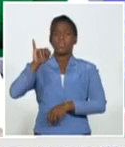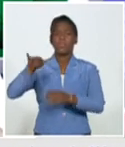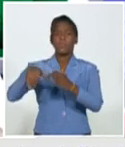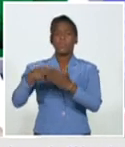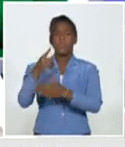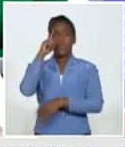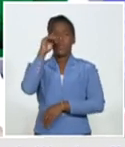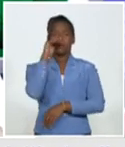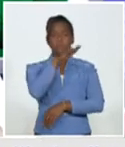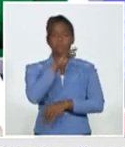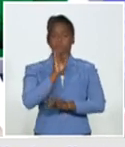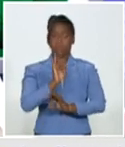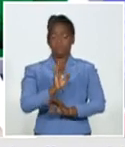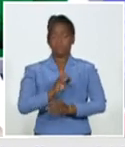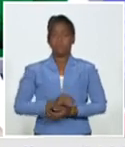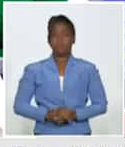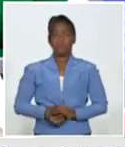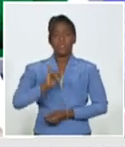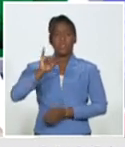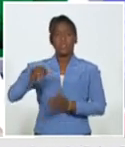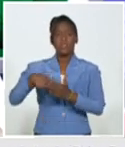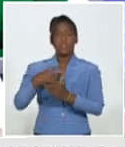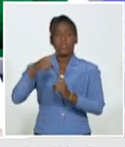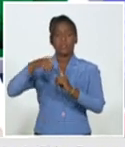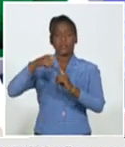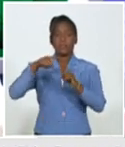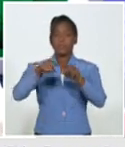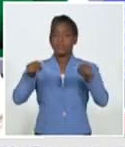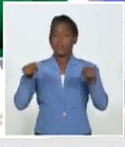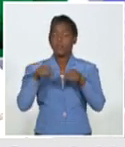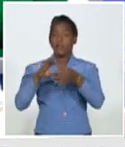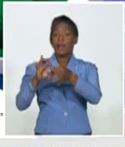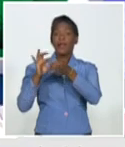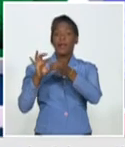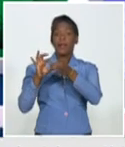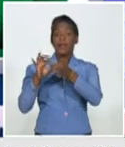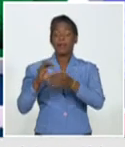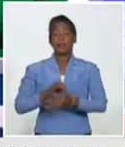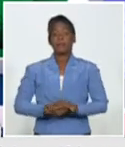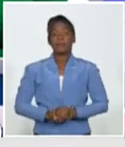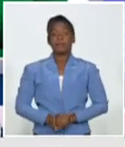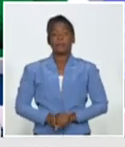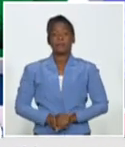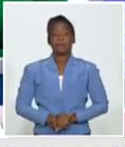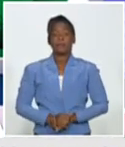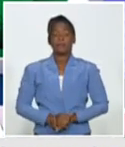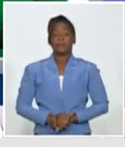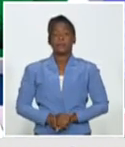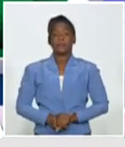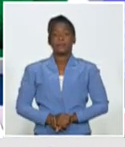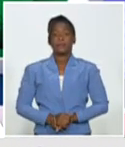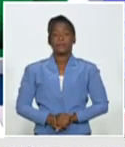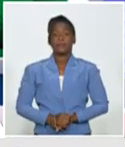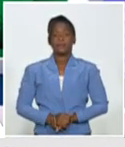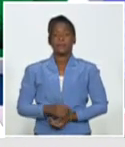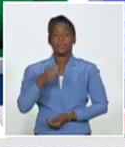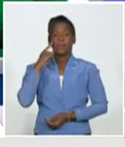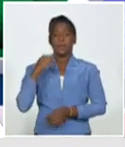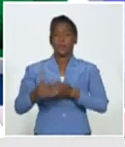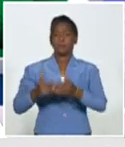ingreso, 6 de ellos en terapia intensiva, y presentó un grupo